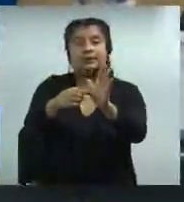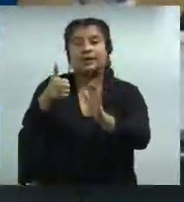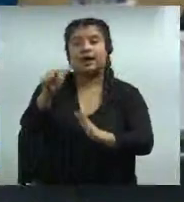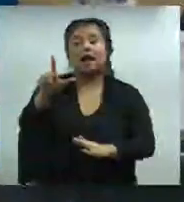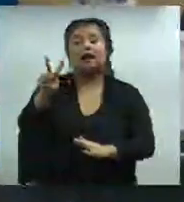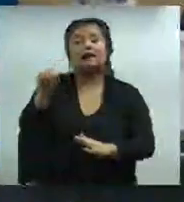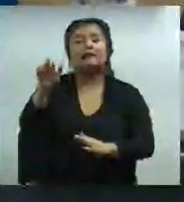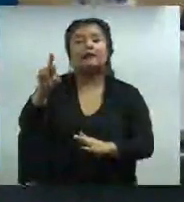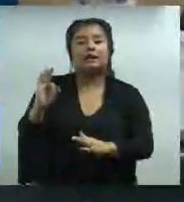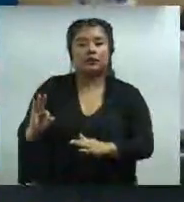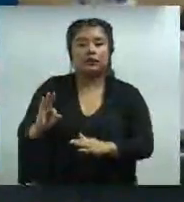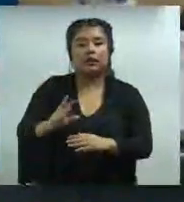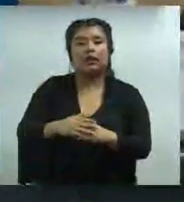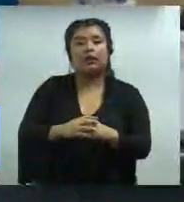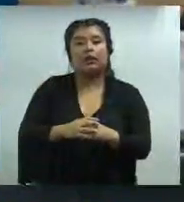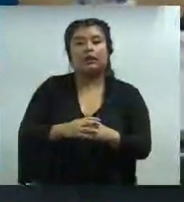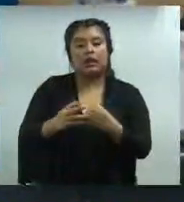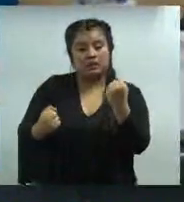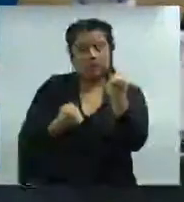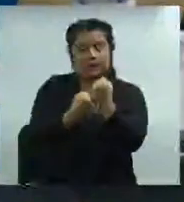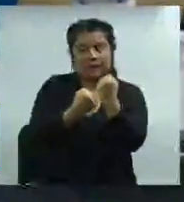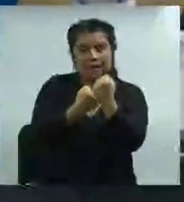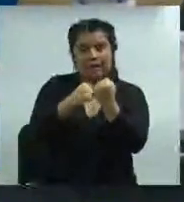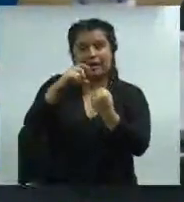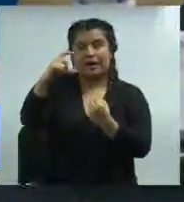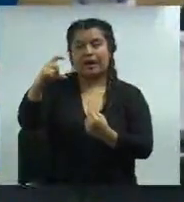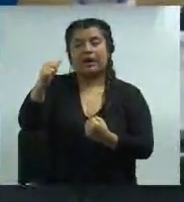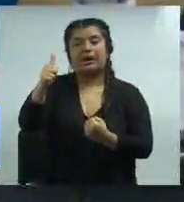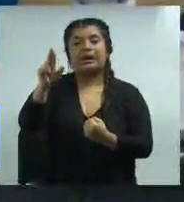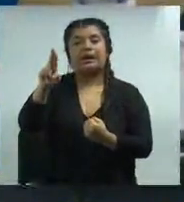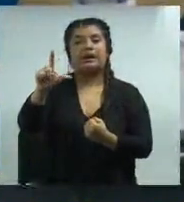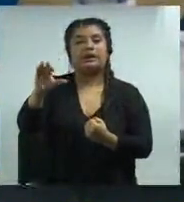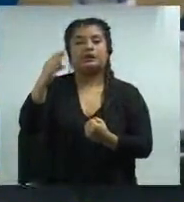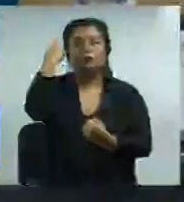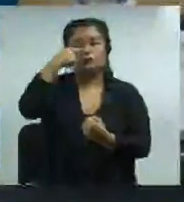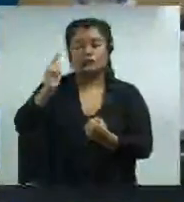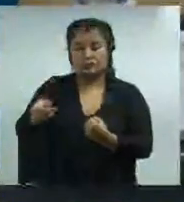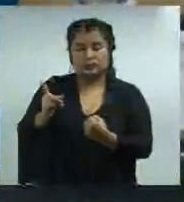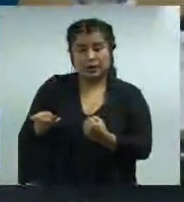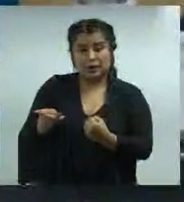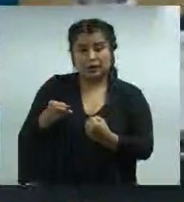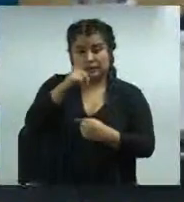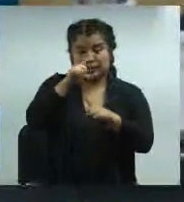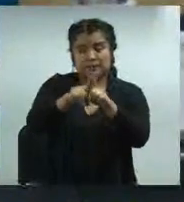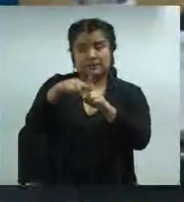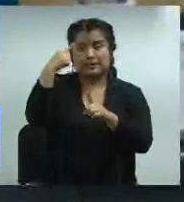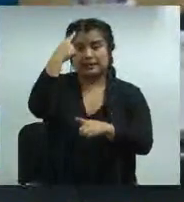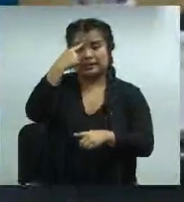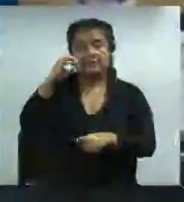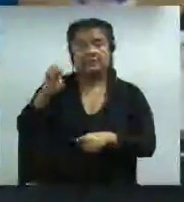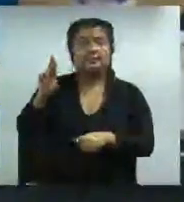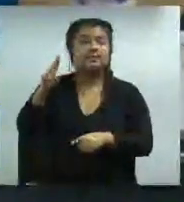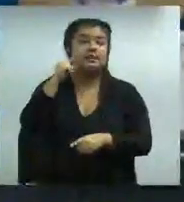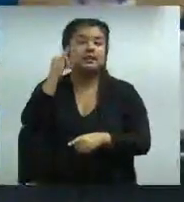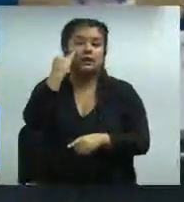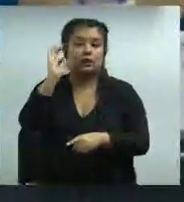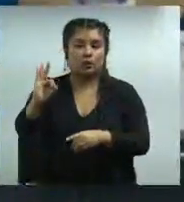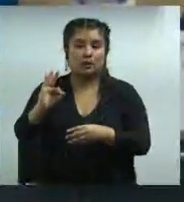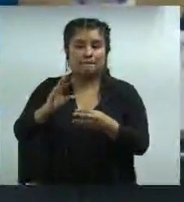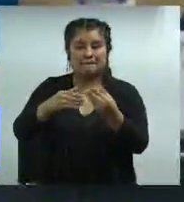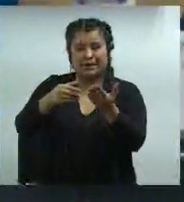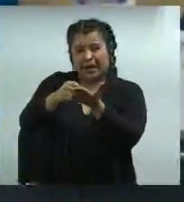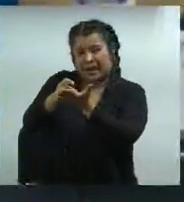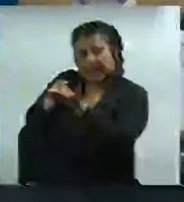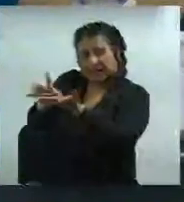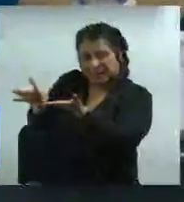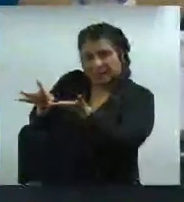Arzú, apoyado por el diputado Carlos López y Sergio Celis, para retirar de la